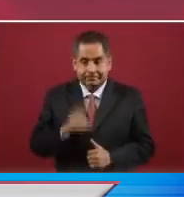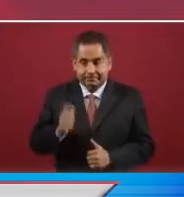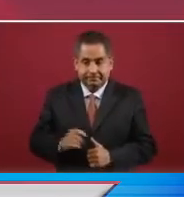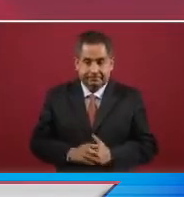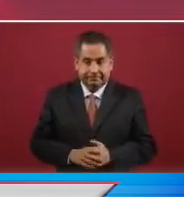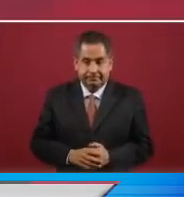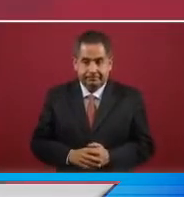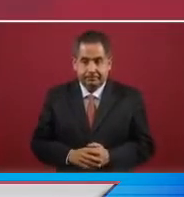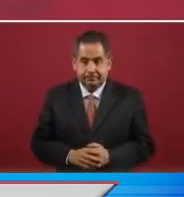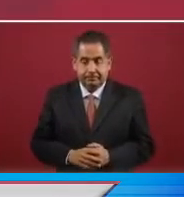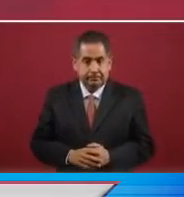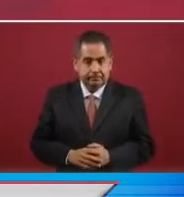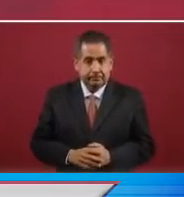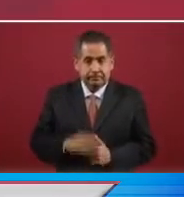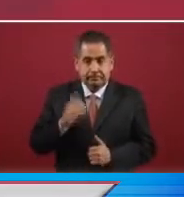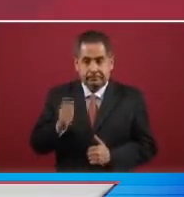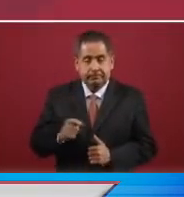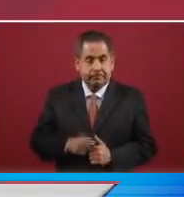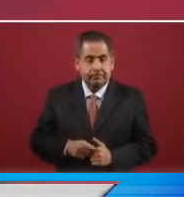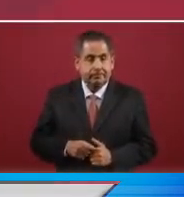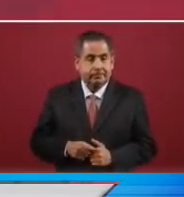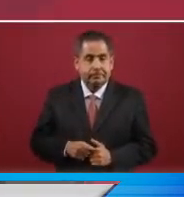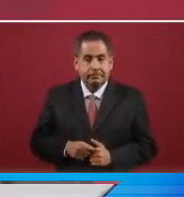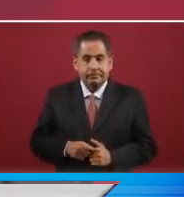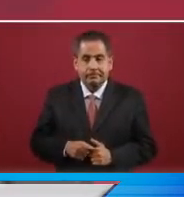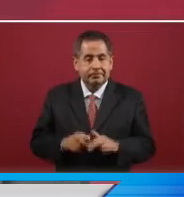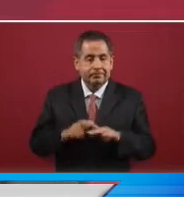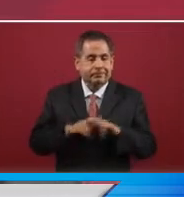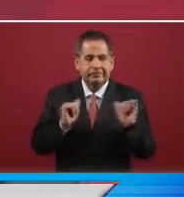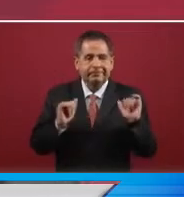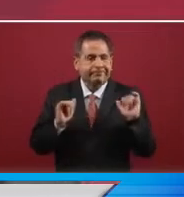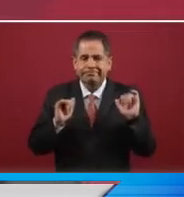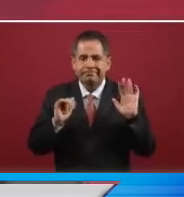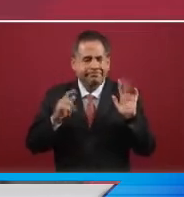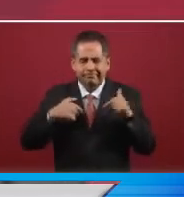que no tuvimos absolutamente nada que ver